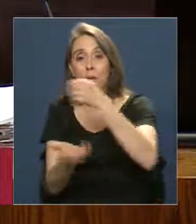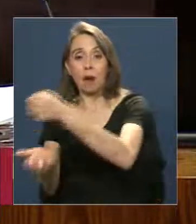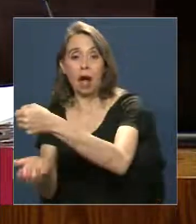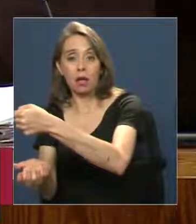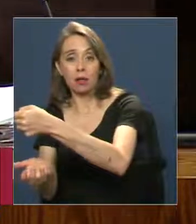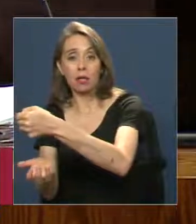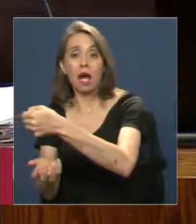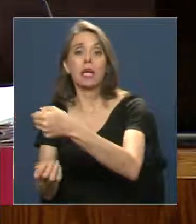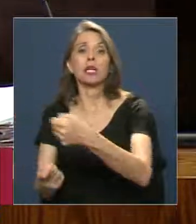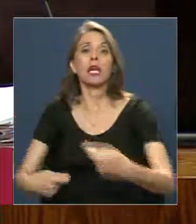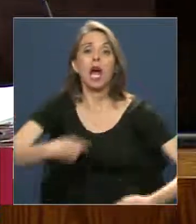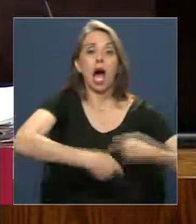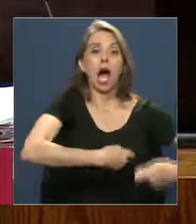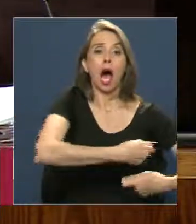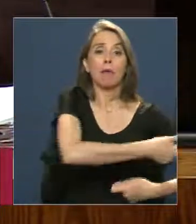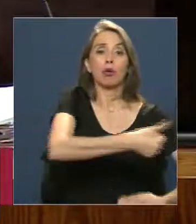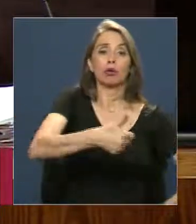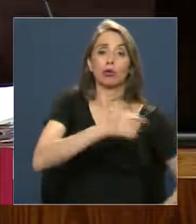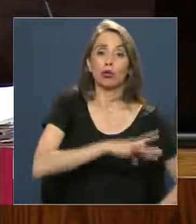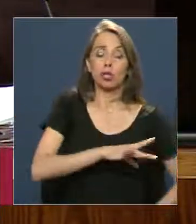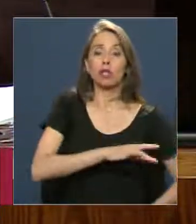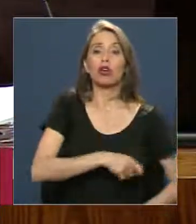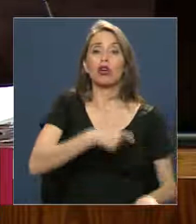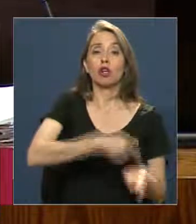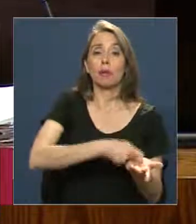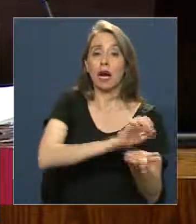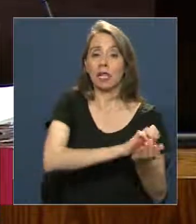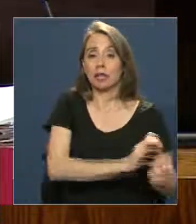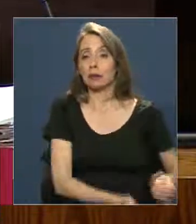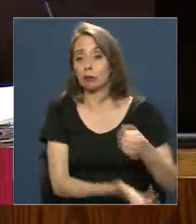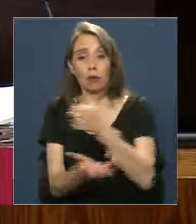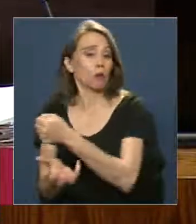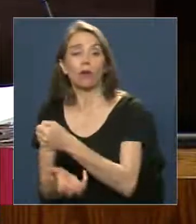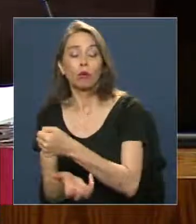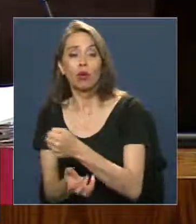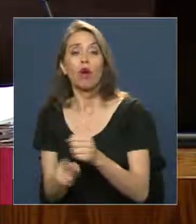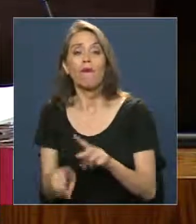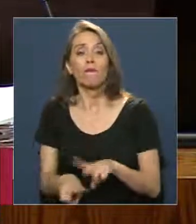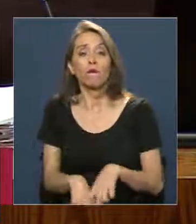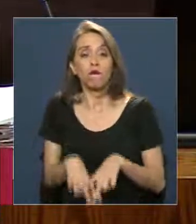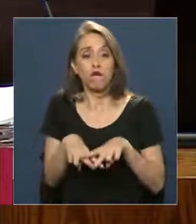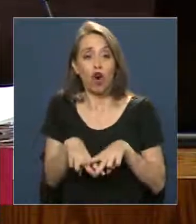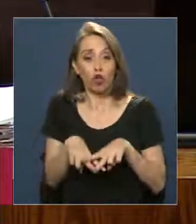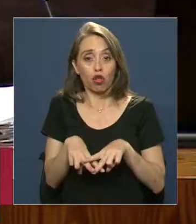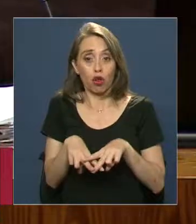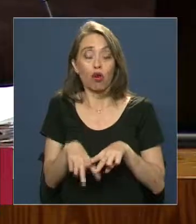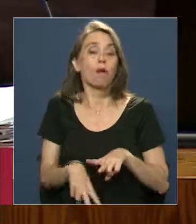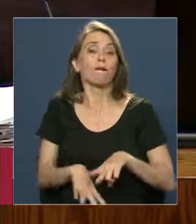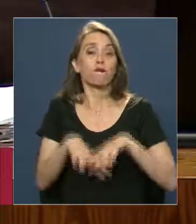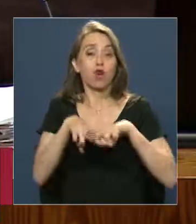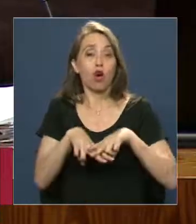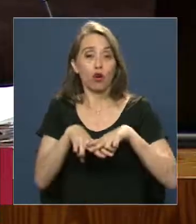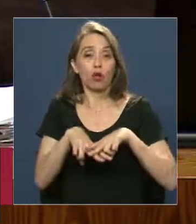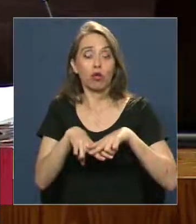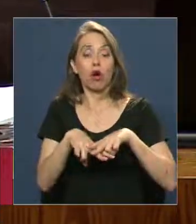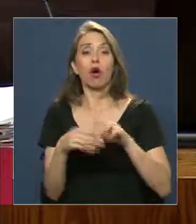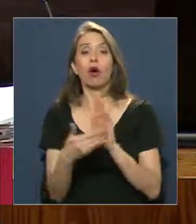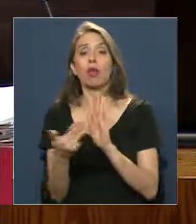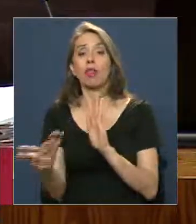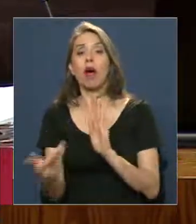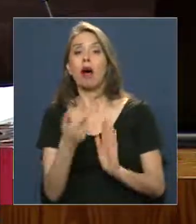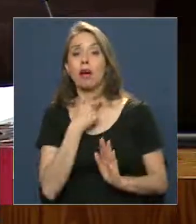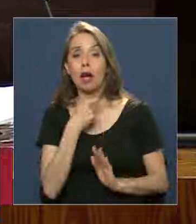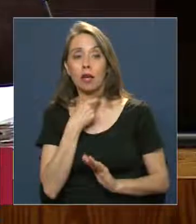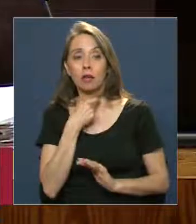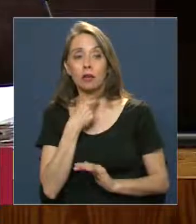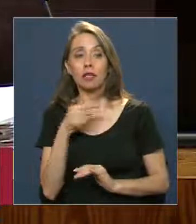de todos los chilenos o a costa del fisco. Lo que pretende finalmente este fondo es un fondo que otorga las garantías necesarias